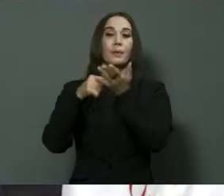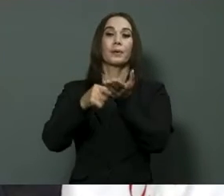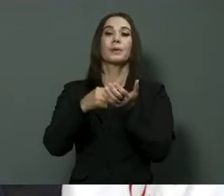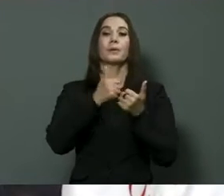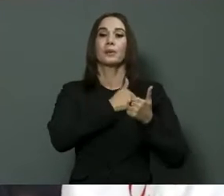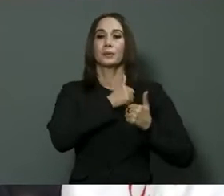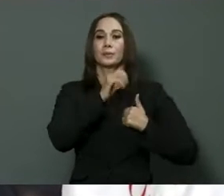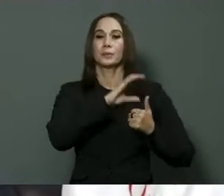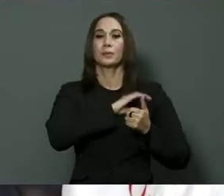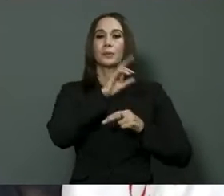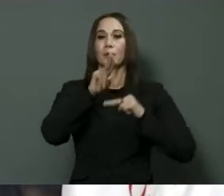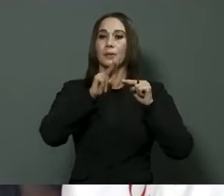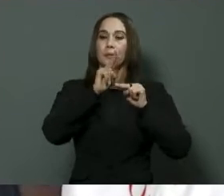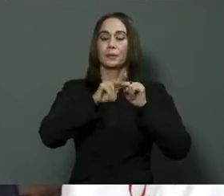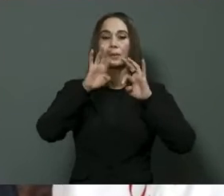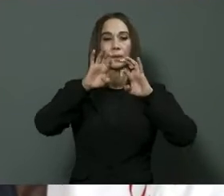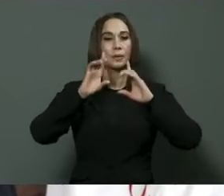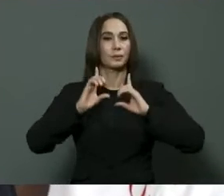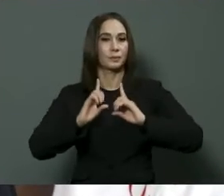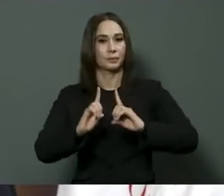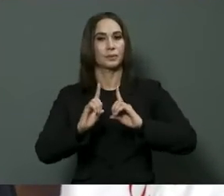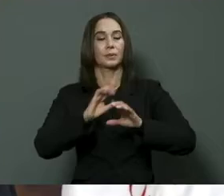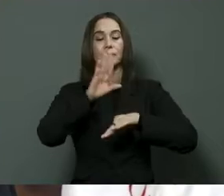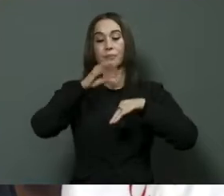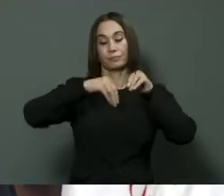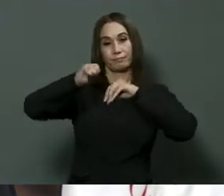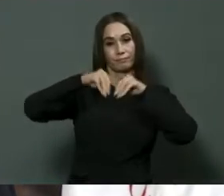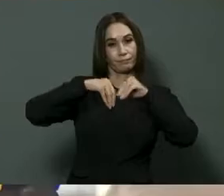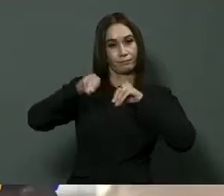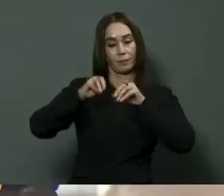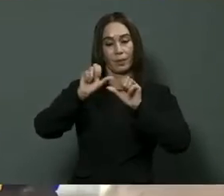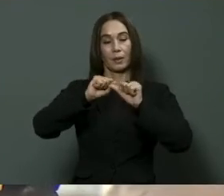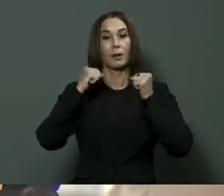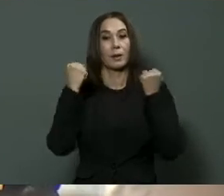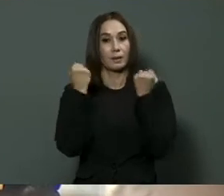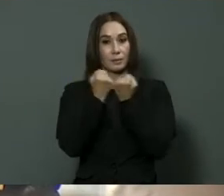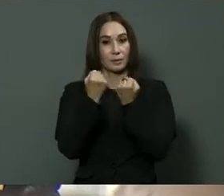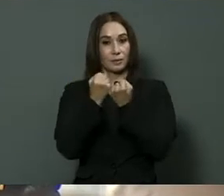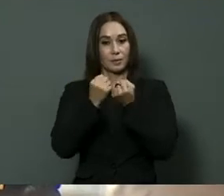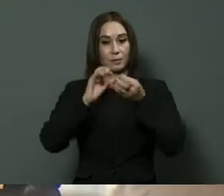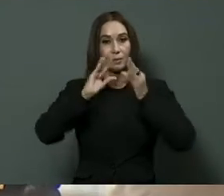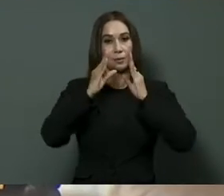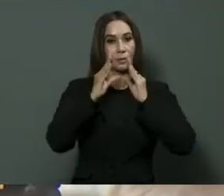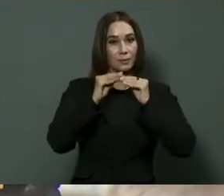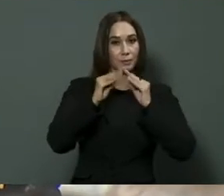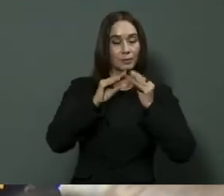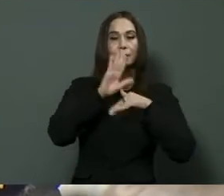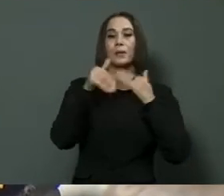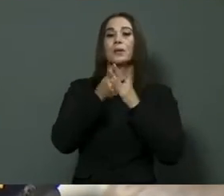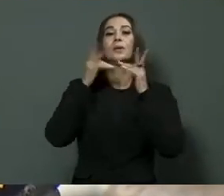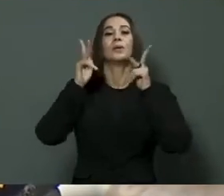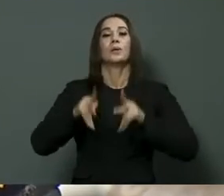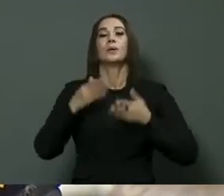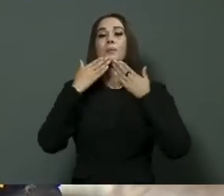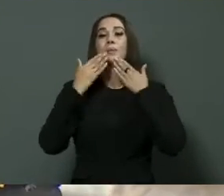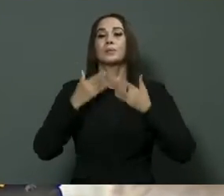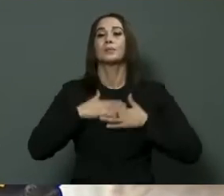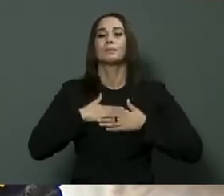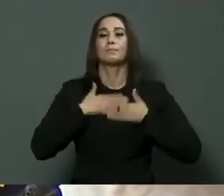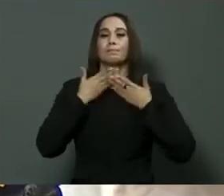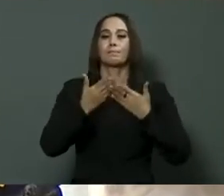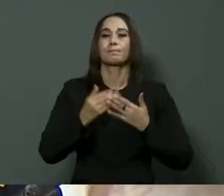policiales, educación, empresarios, comerciantes, asociaciones, clubes y a toda persona de buena